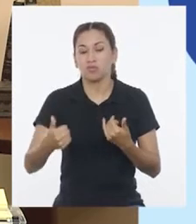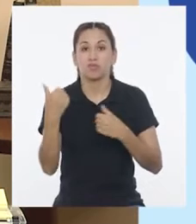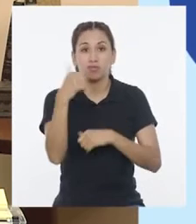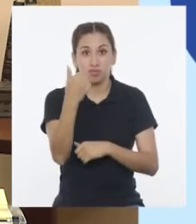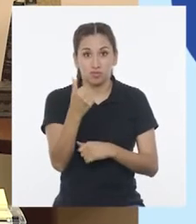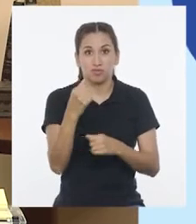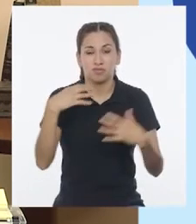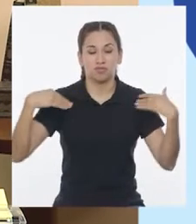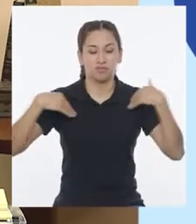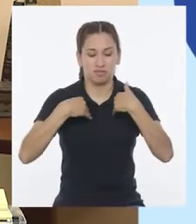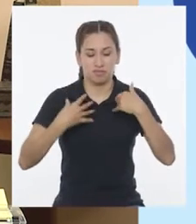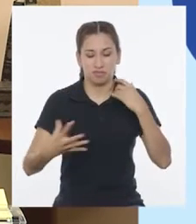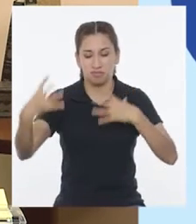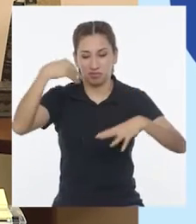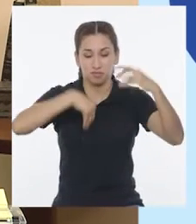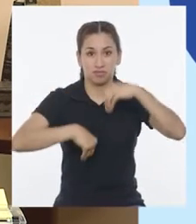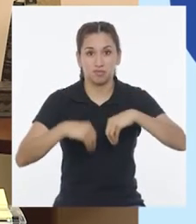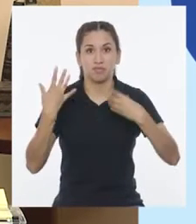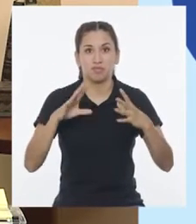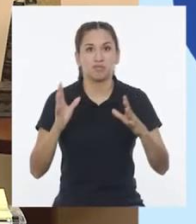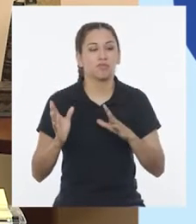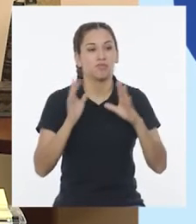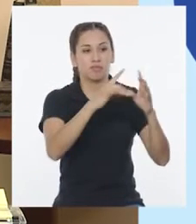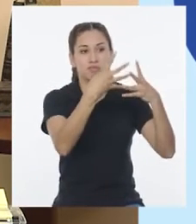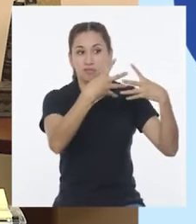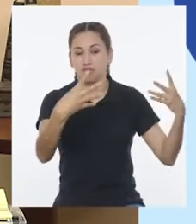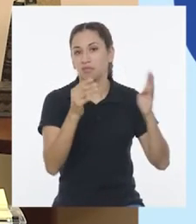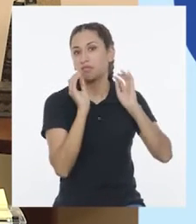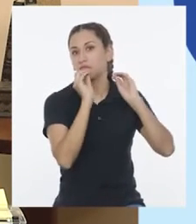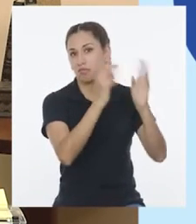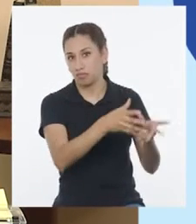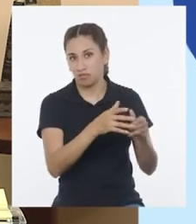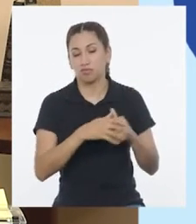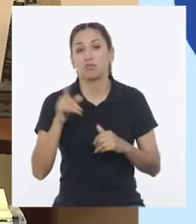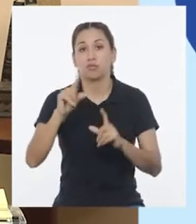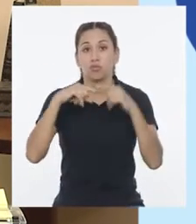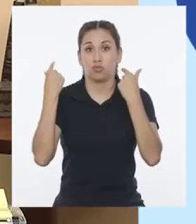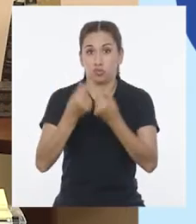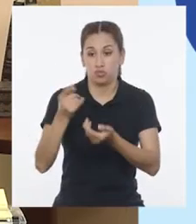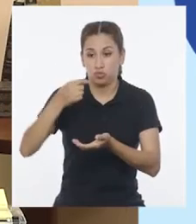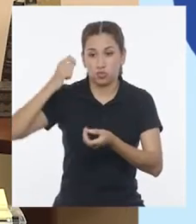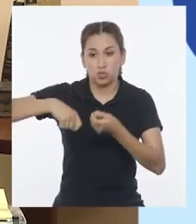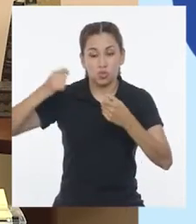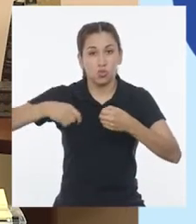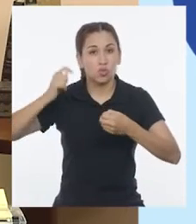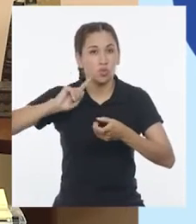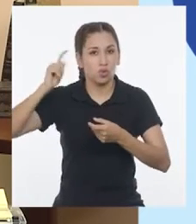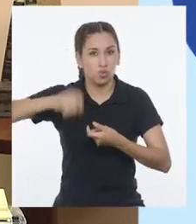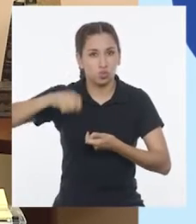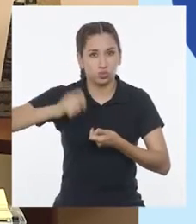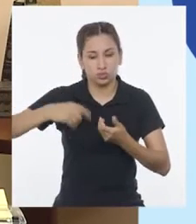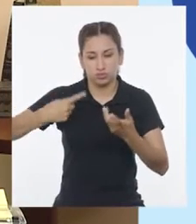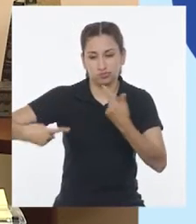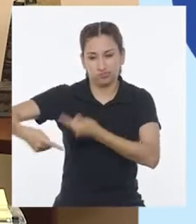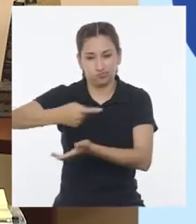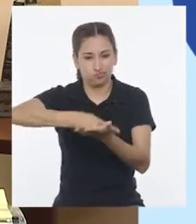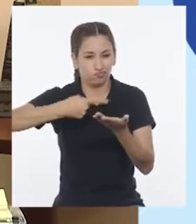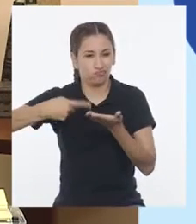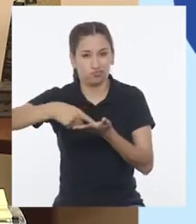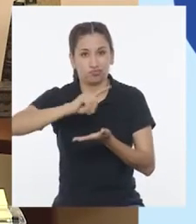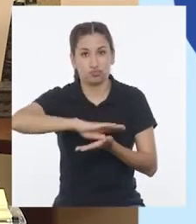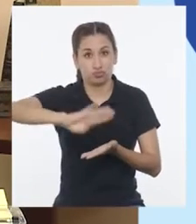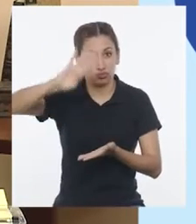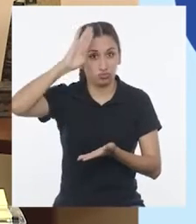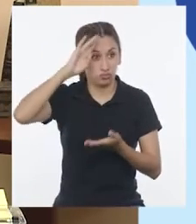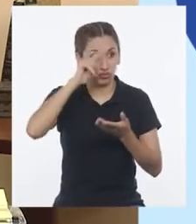confesó que otros 10 animales que había robado en ese momento ya se encontraban en el corral. El comité de ronda, luego